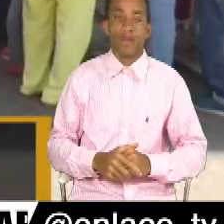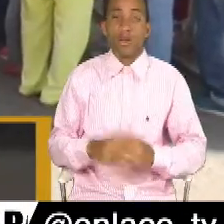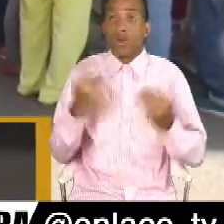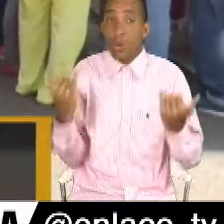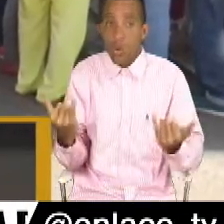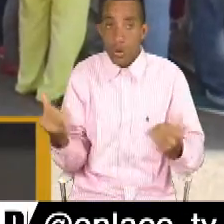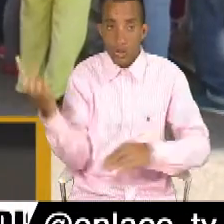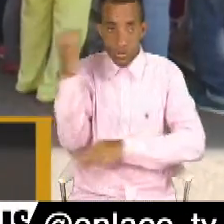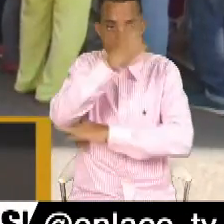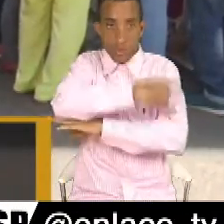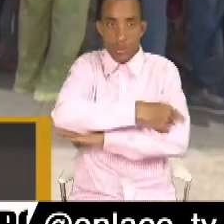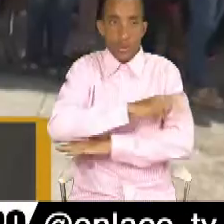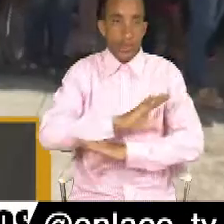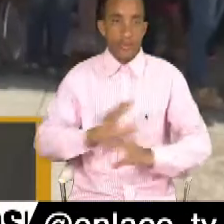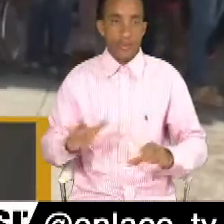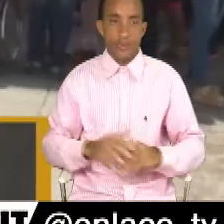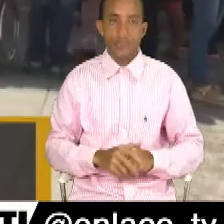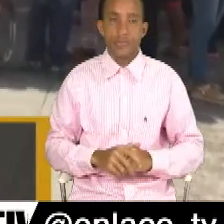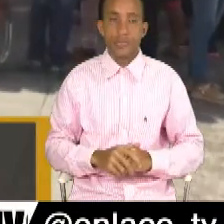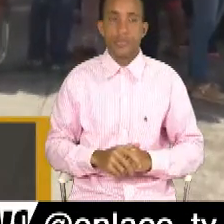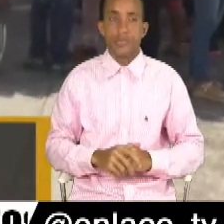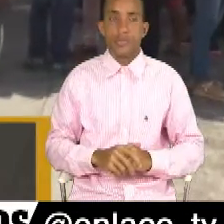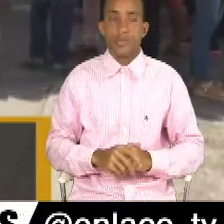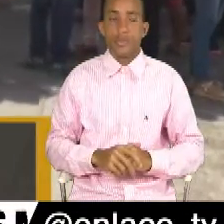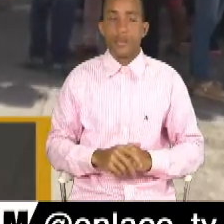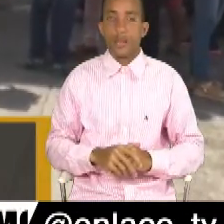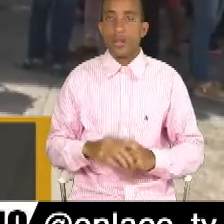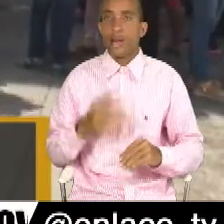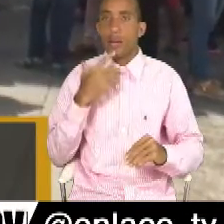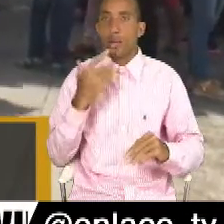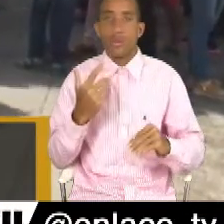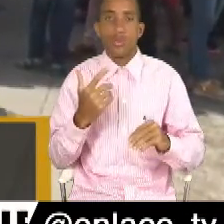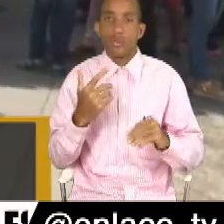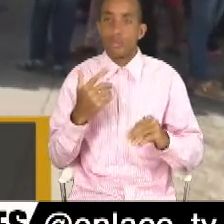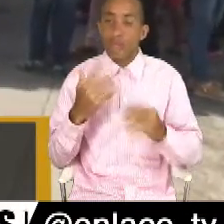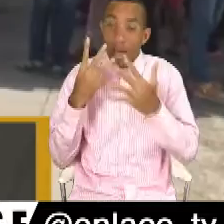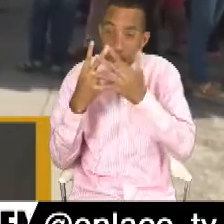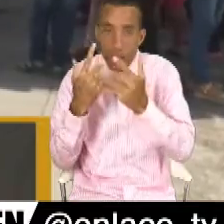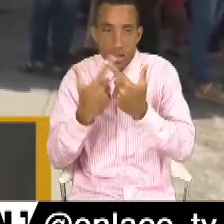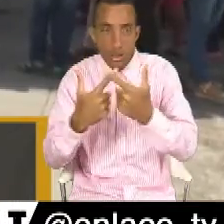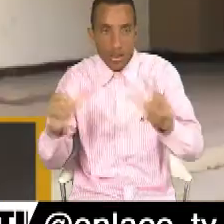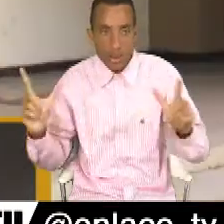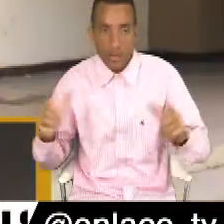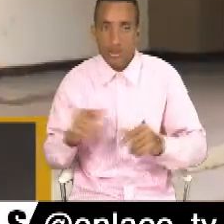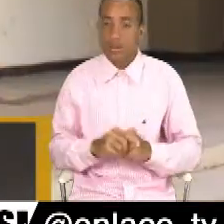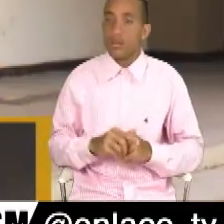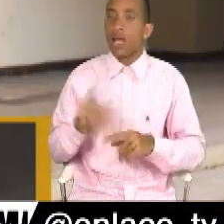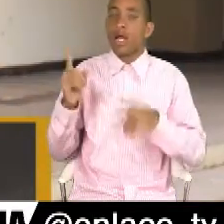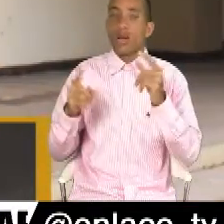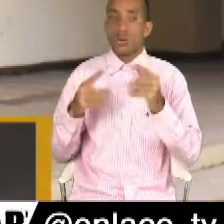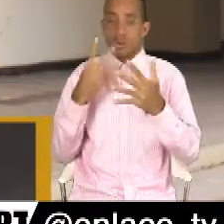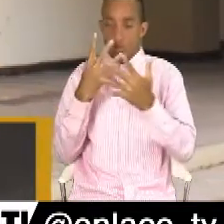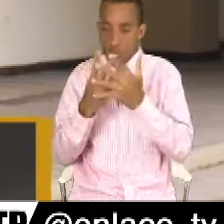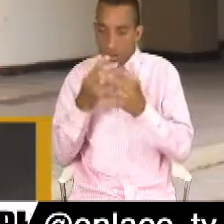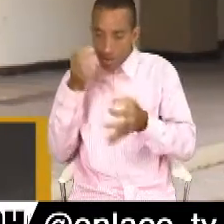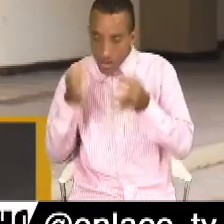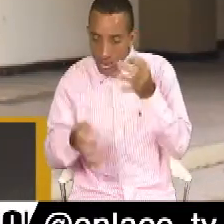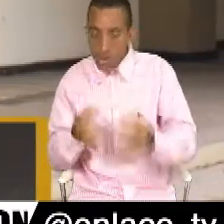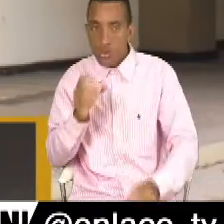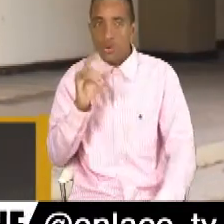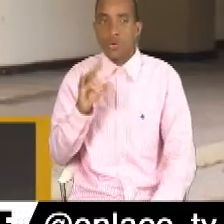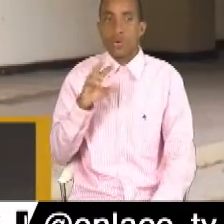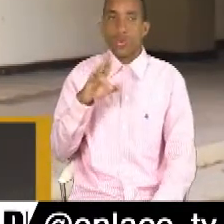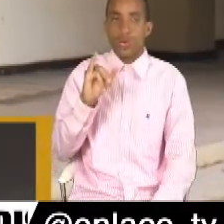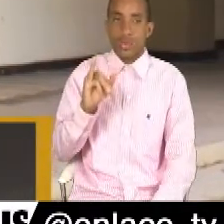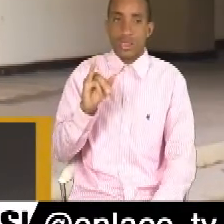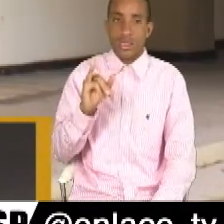hoy. Se atiende lo que son libertades, las audiencias con presos que son de URI. Eso es lo más urgente,